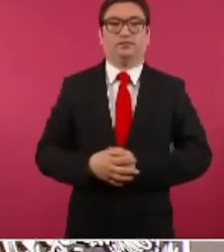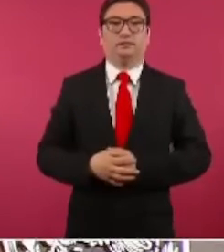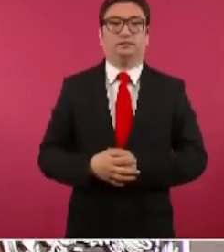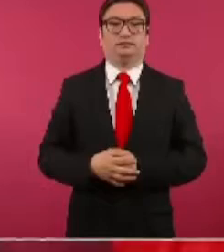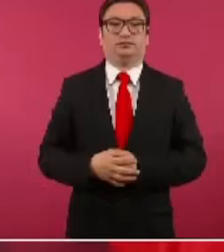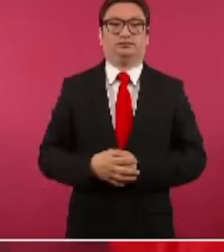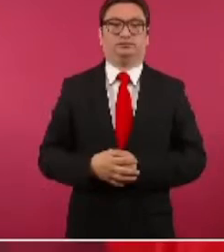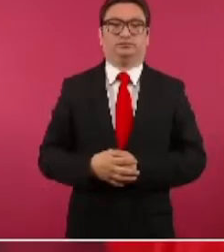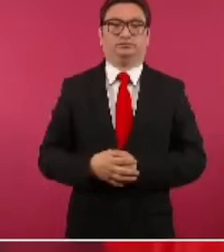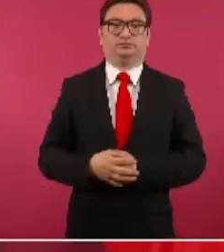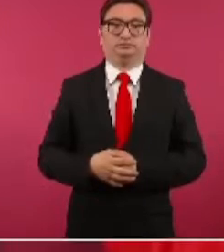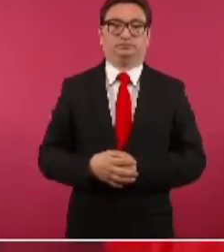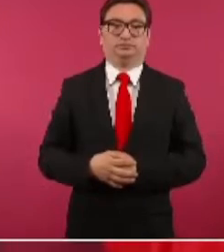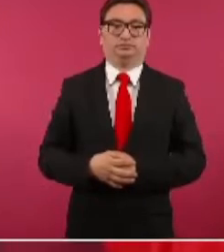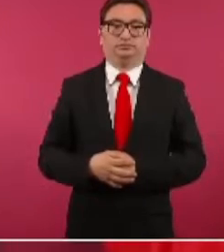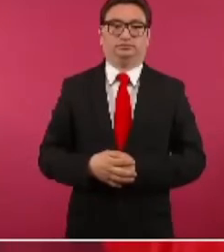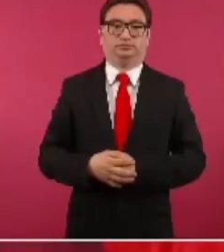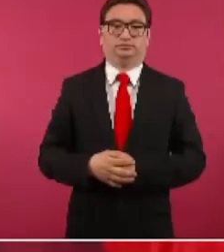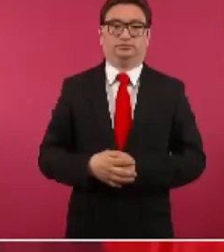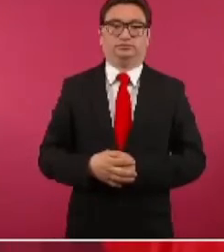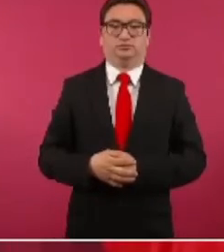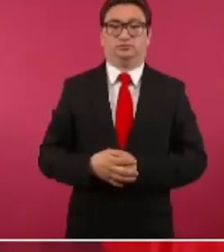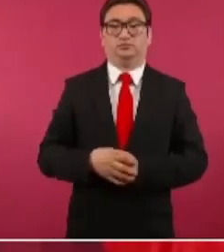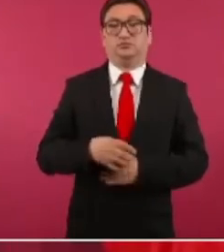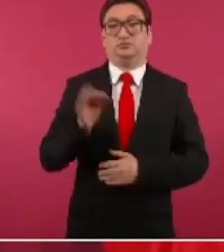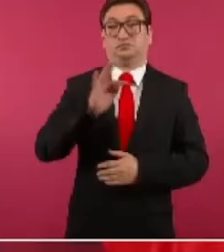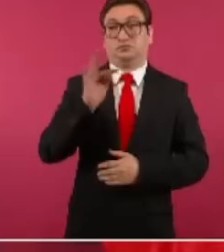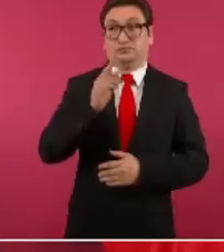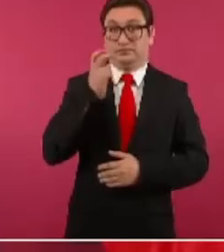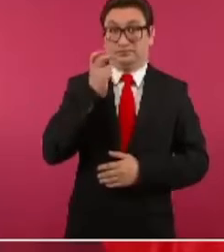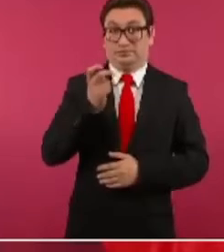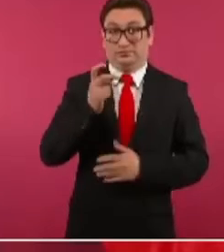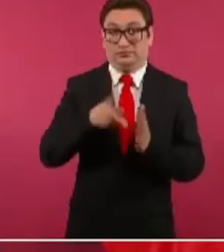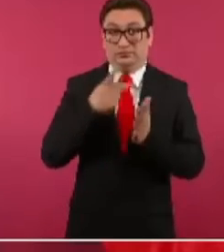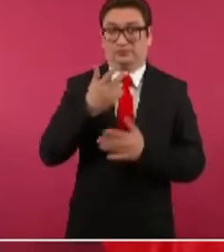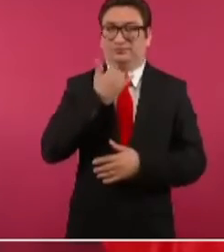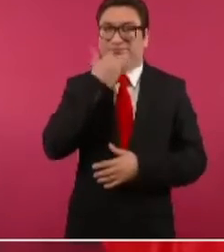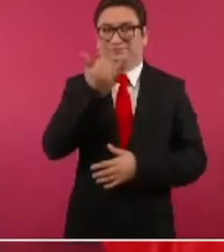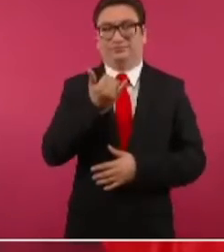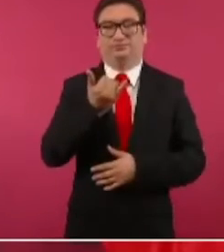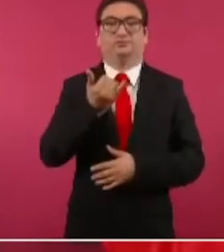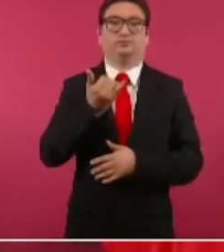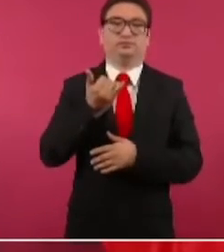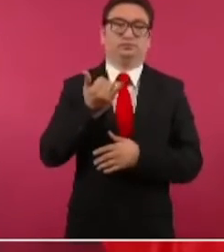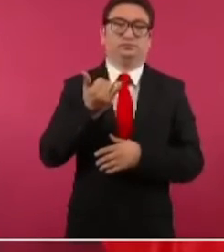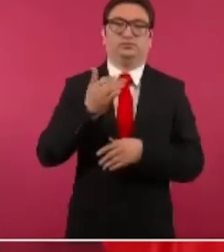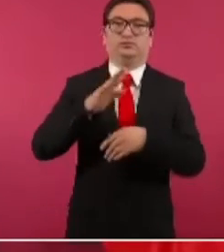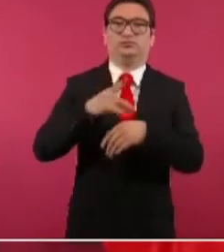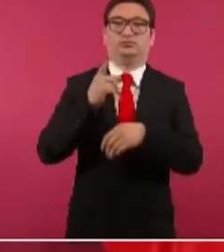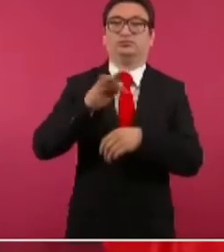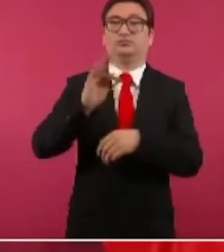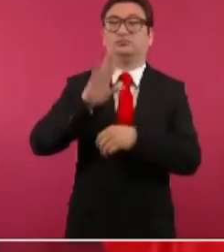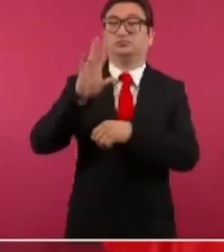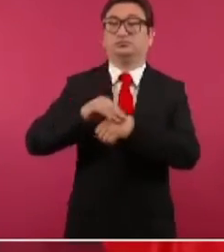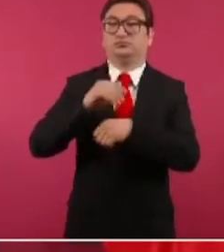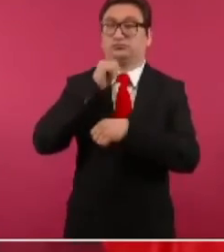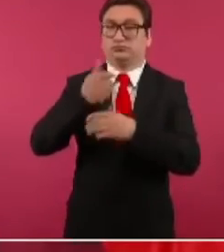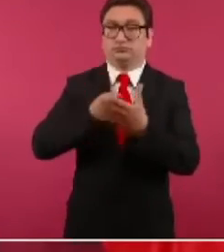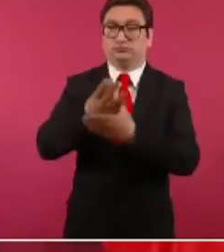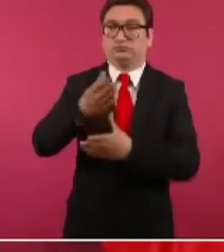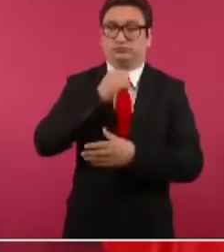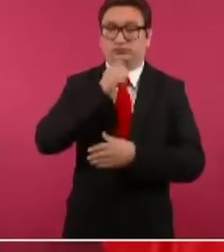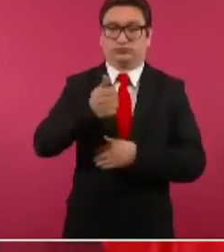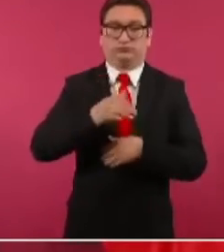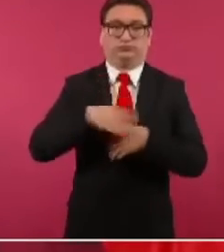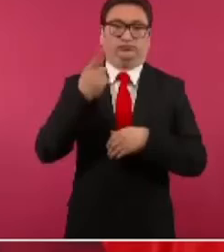pues un error el que no le permitieran salir,